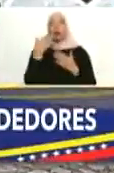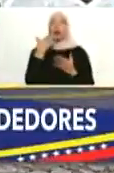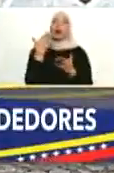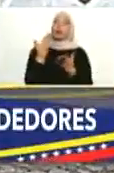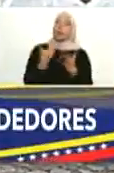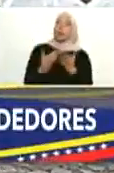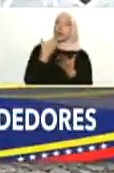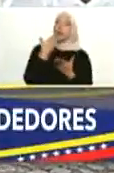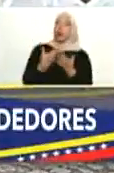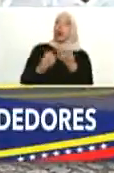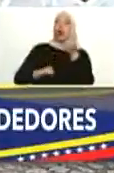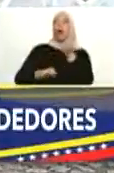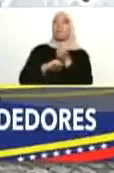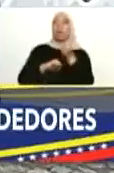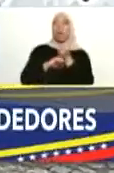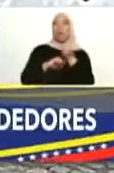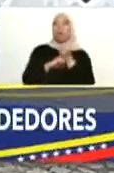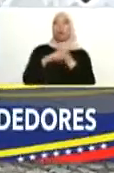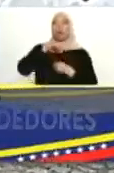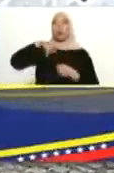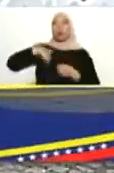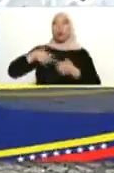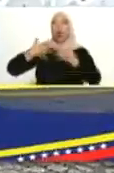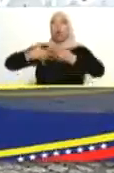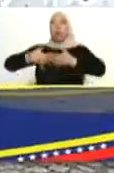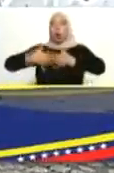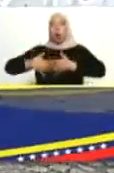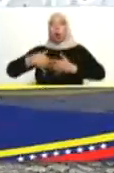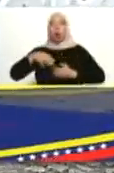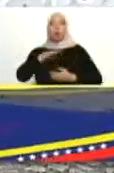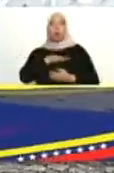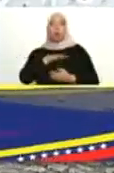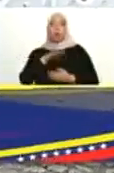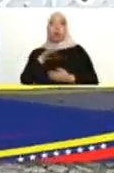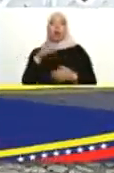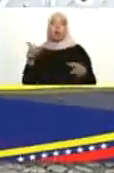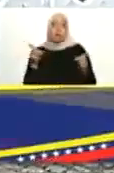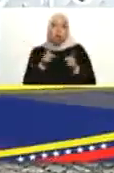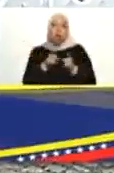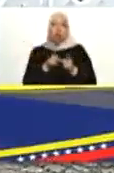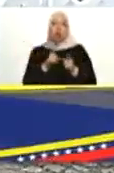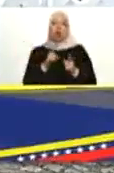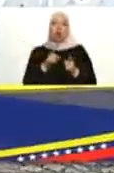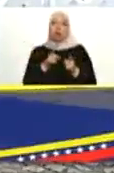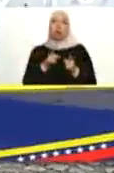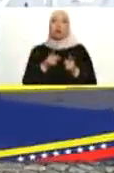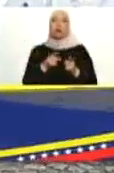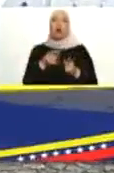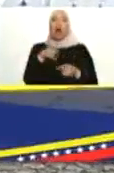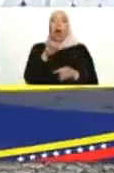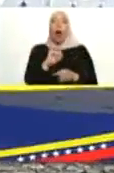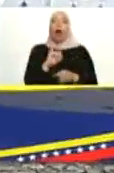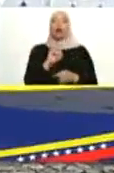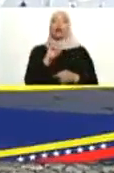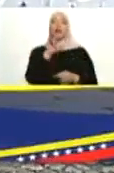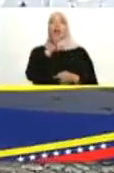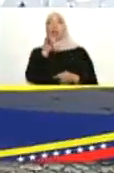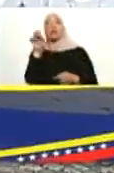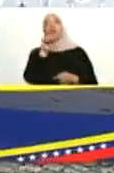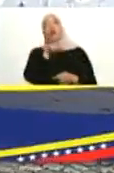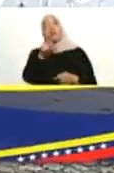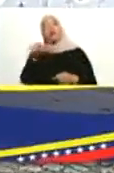agradecimiento por el apoyo dado para nosotros los emprendedores, ya que queremos seguir creciendo y creemos en el